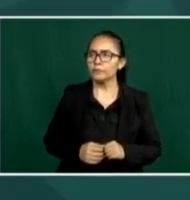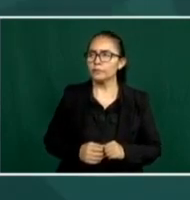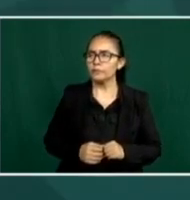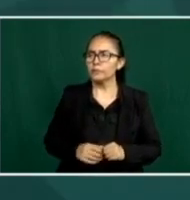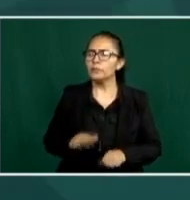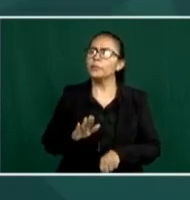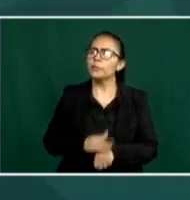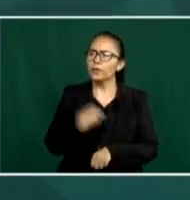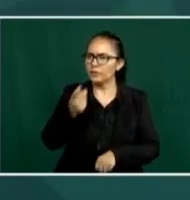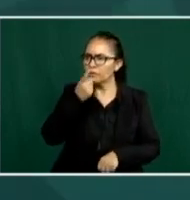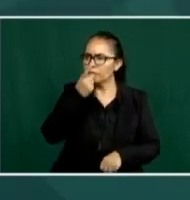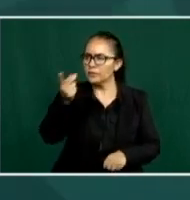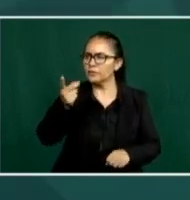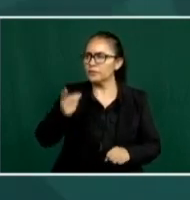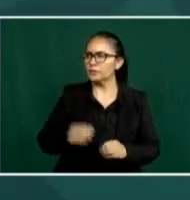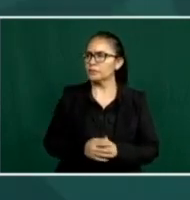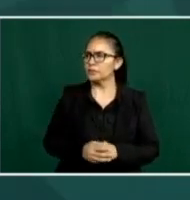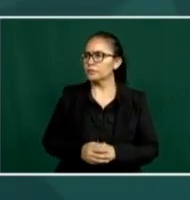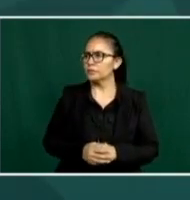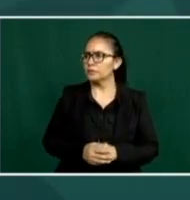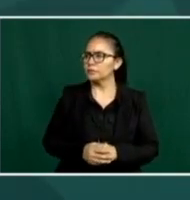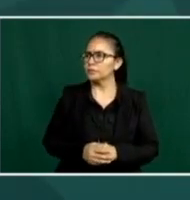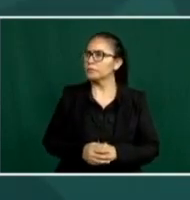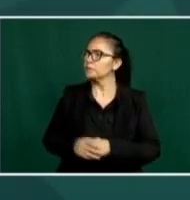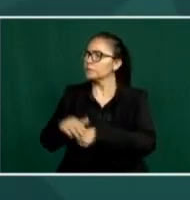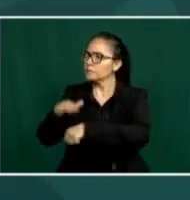¿Por qué no dicen